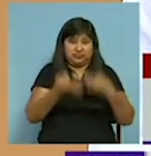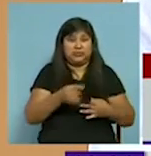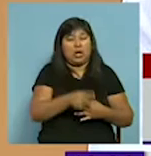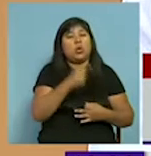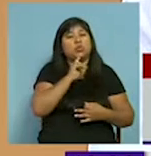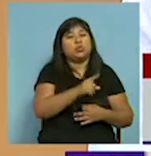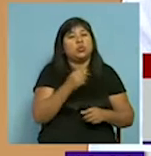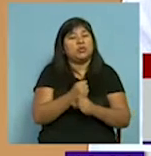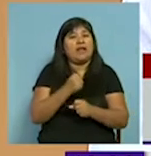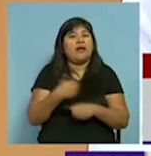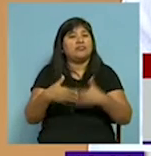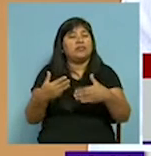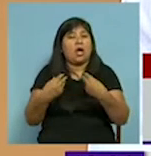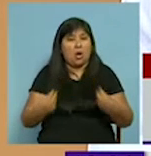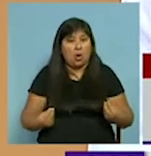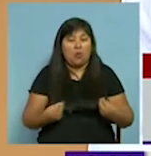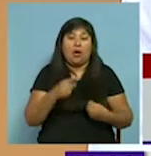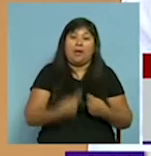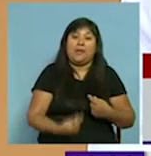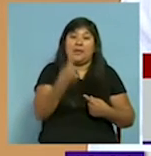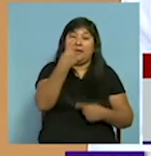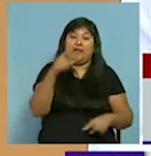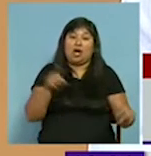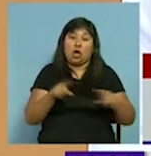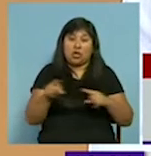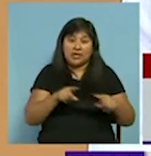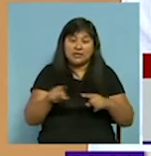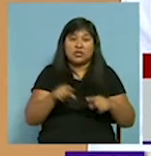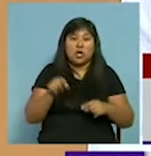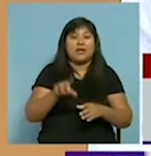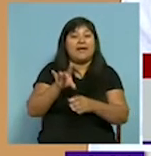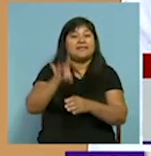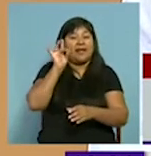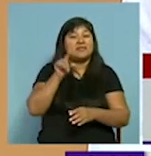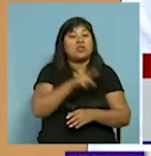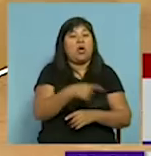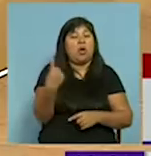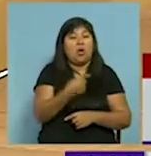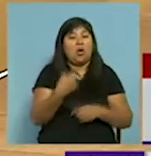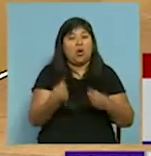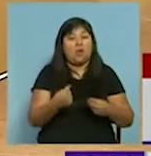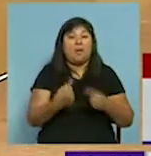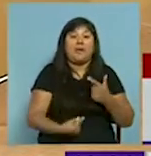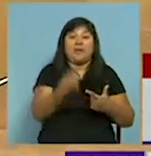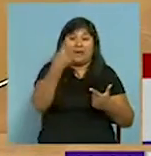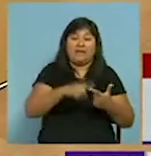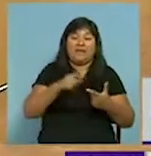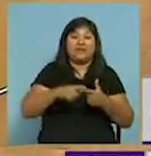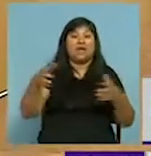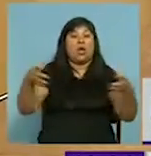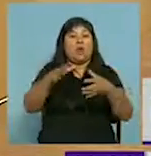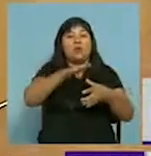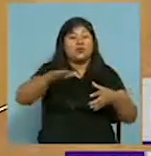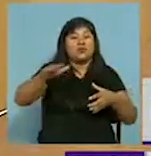se ha abierto por primera vez una coordinación de selecciones quien estaba a cargo usted además por primera vez el sub-20 de costa